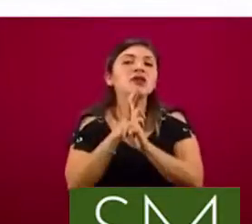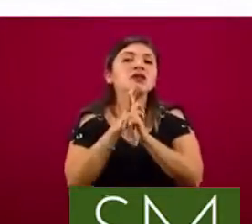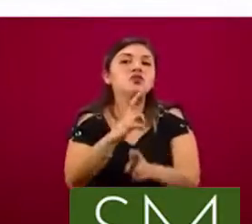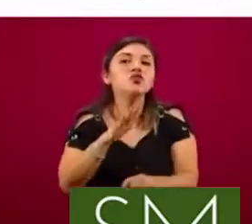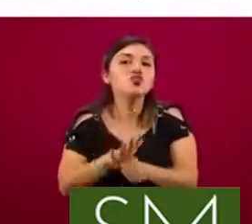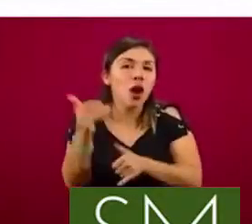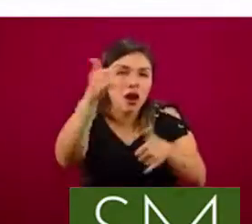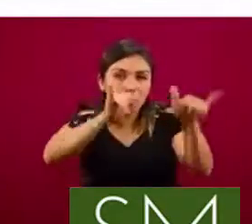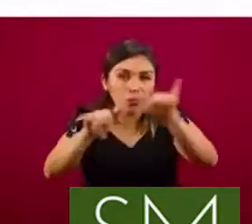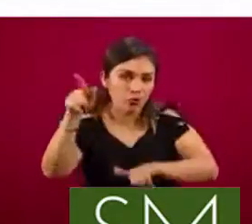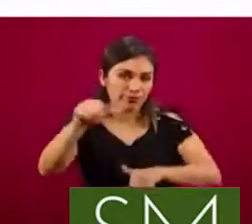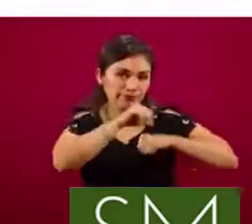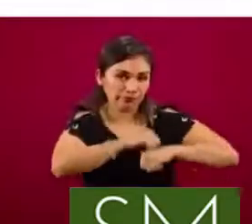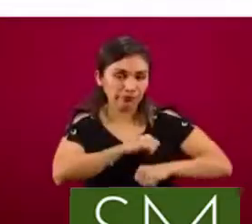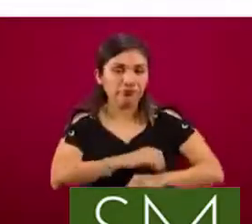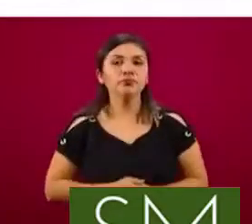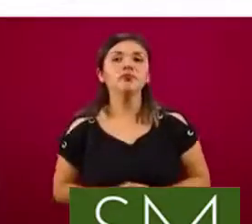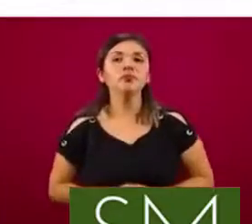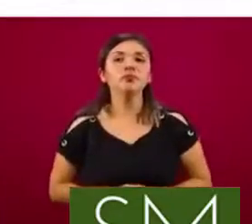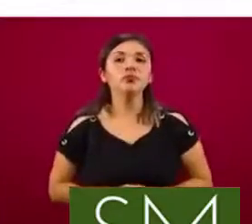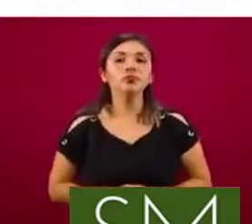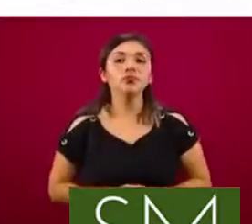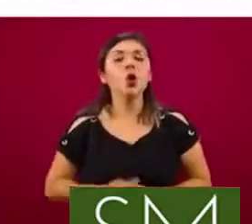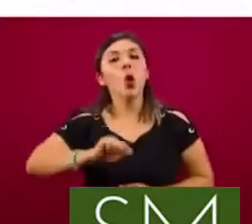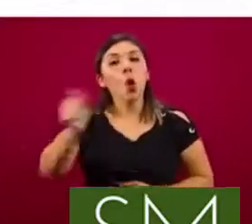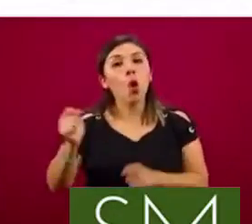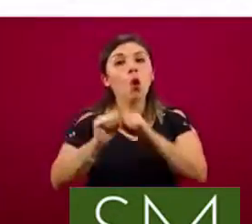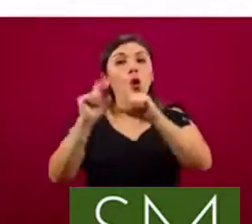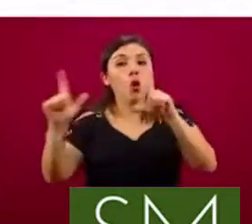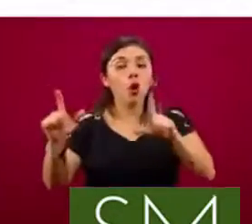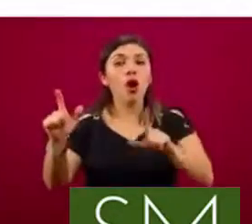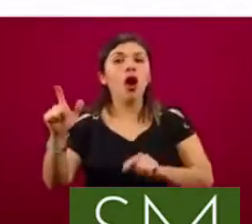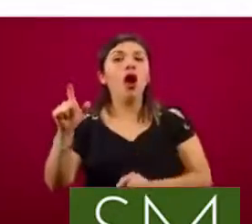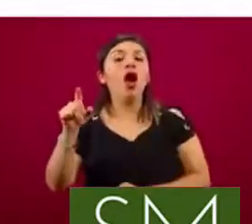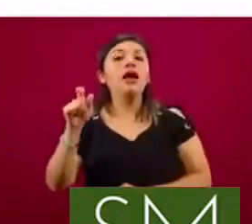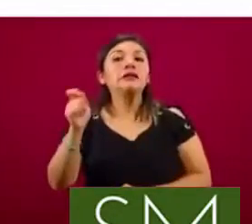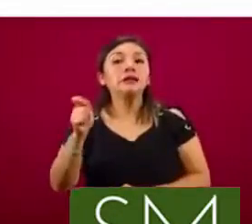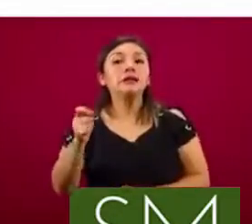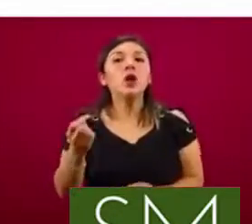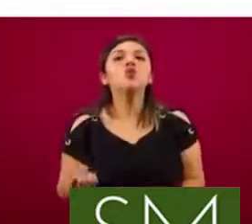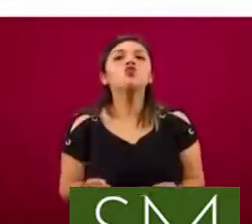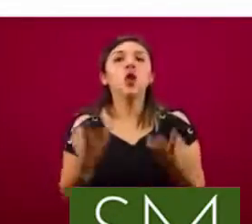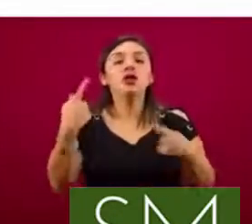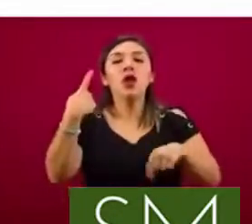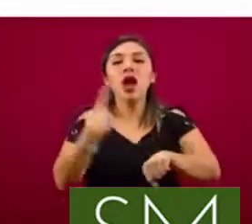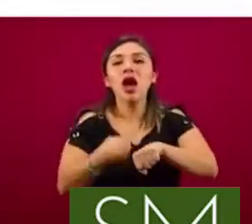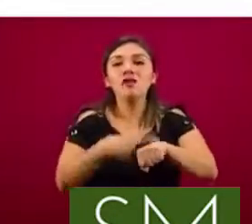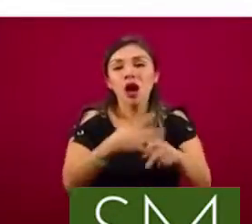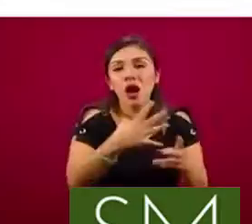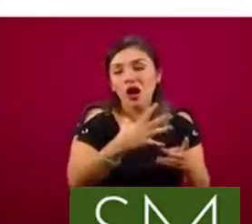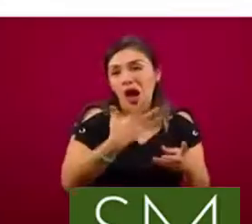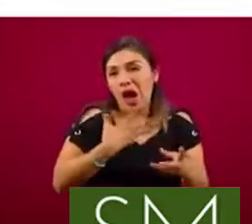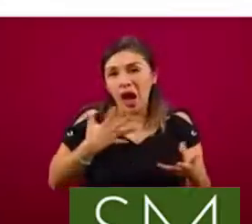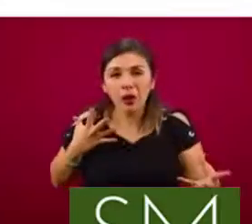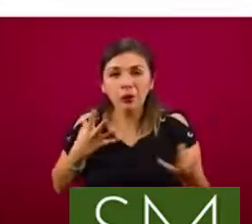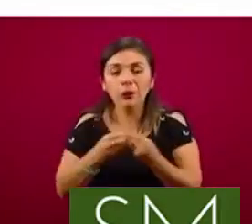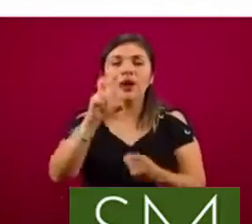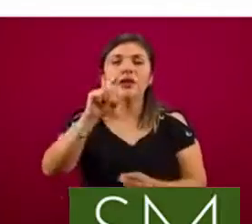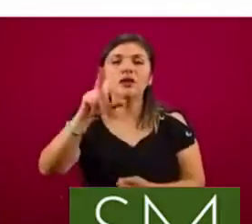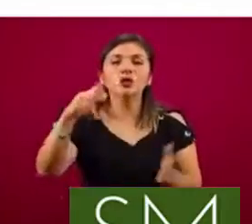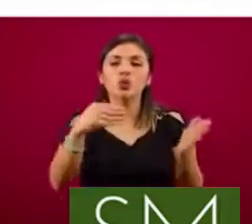de laboratorio. En la siguiente diapositiva vemos la carga de enfermedad acumulada, los 38.324